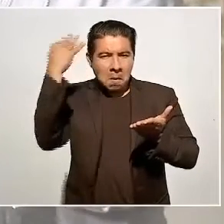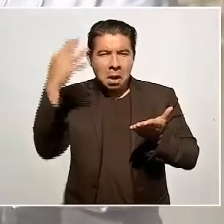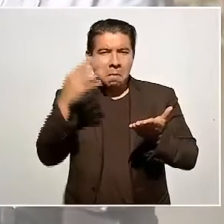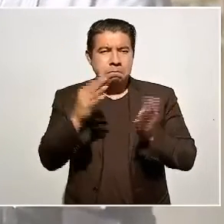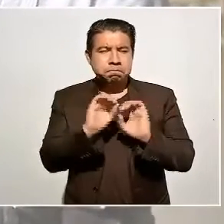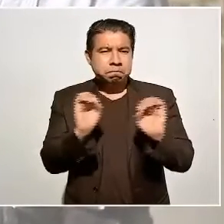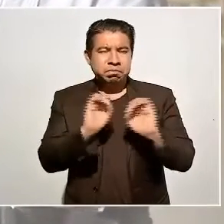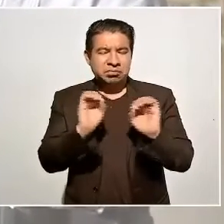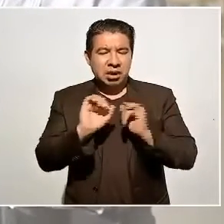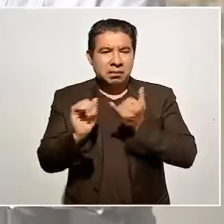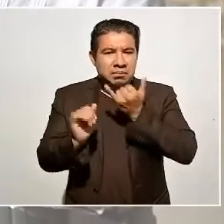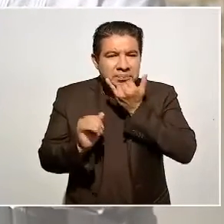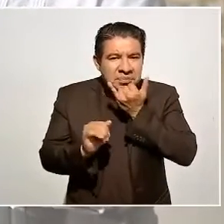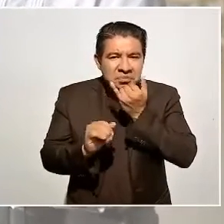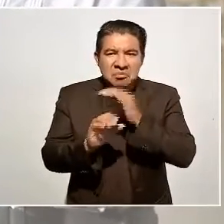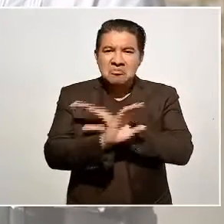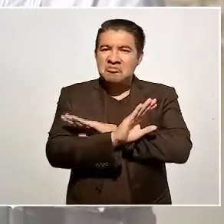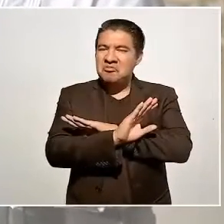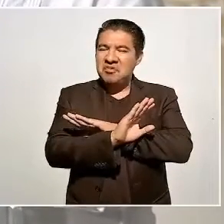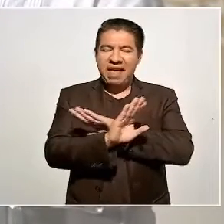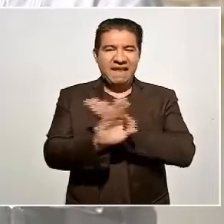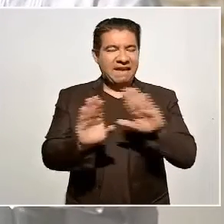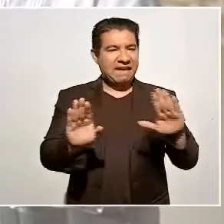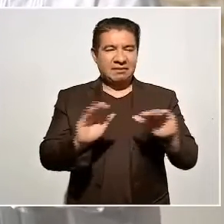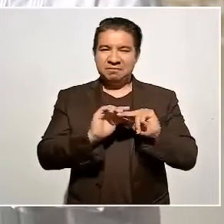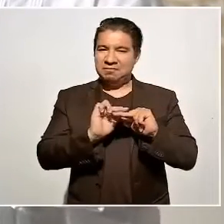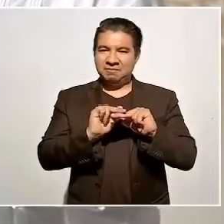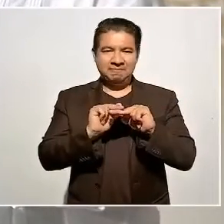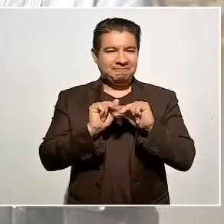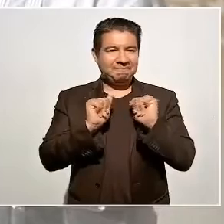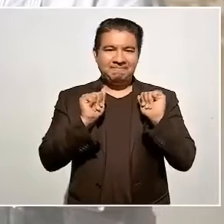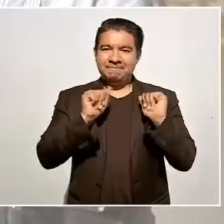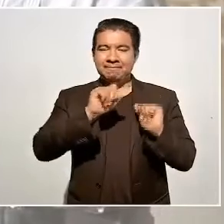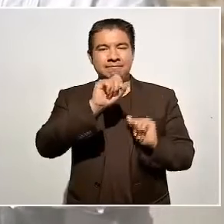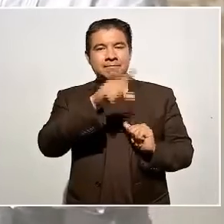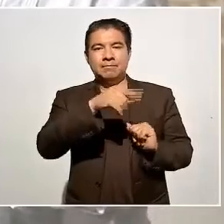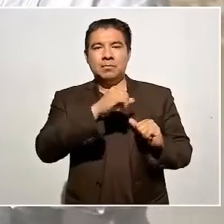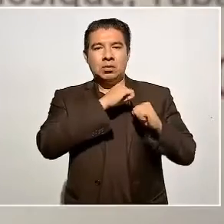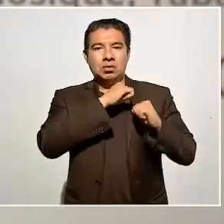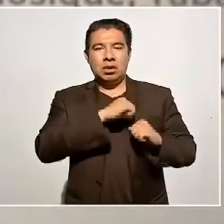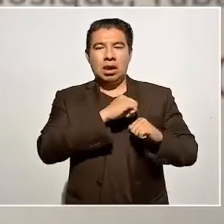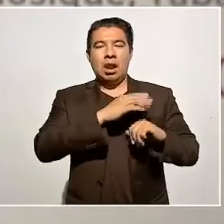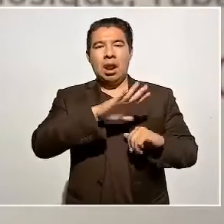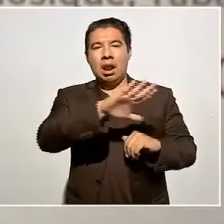ni siquiera las autoridades españolas,